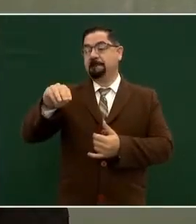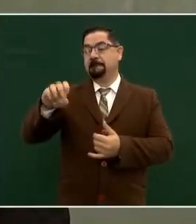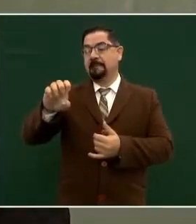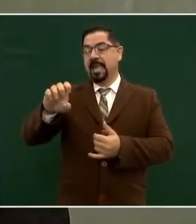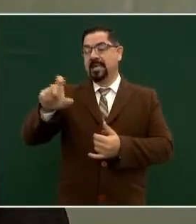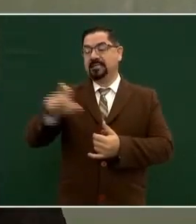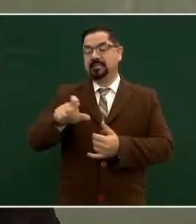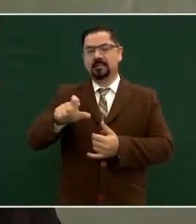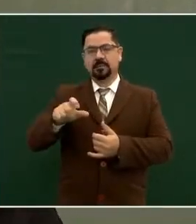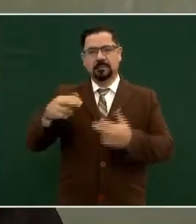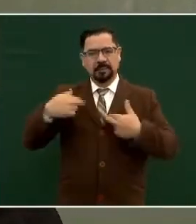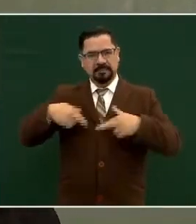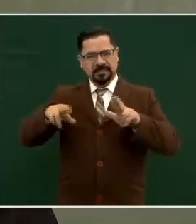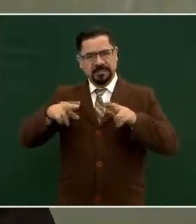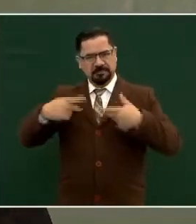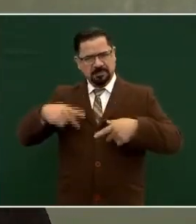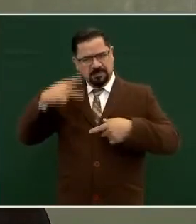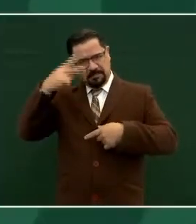No.